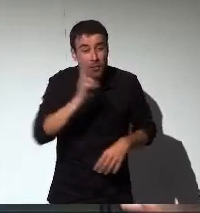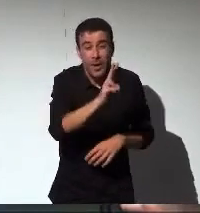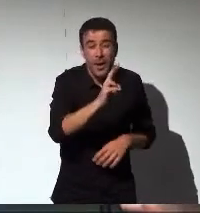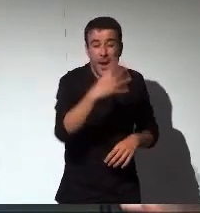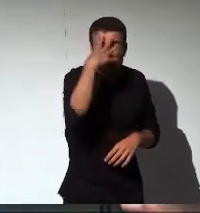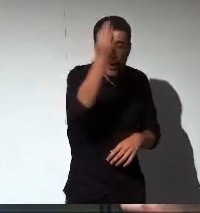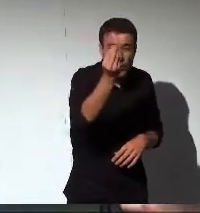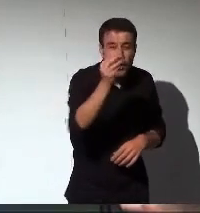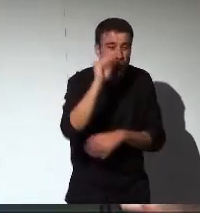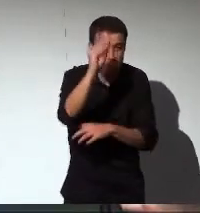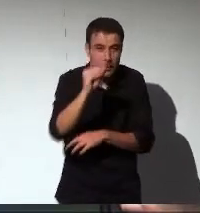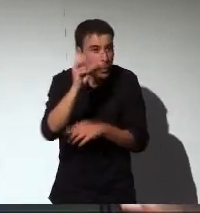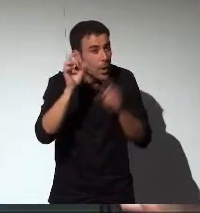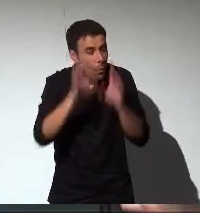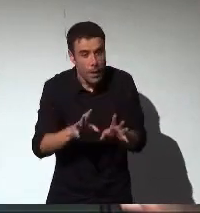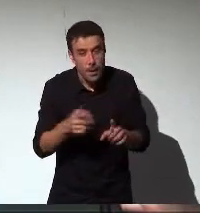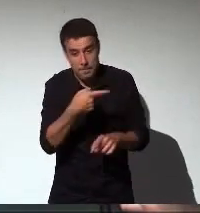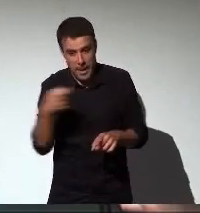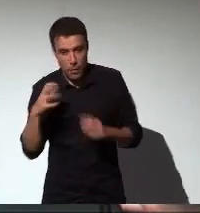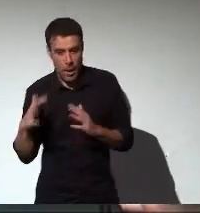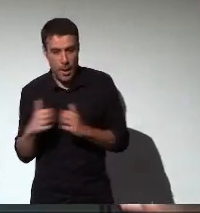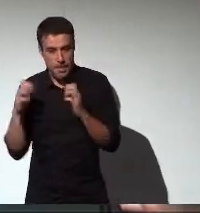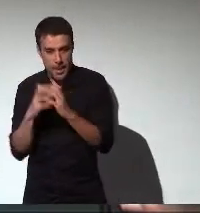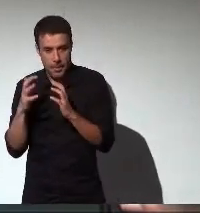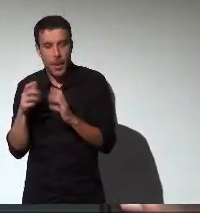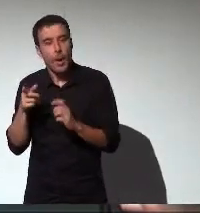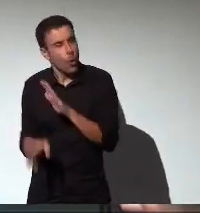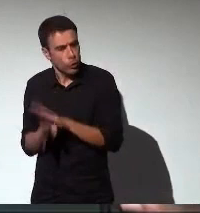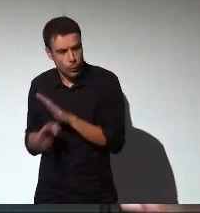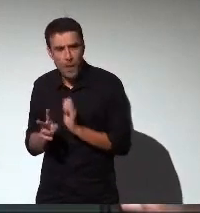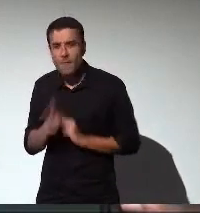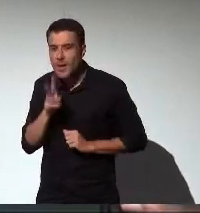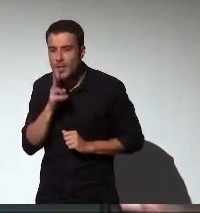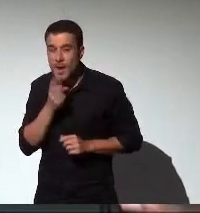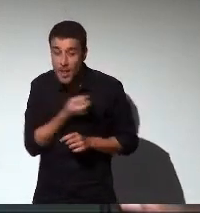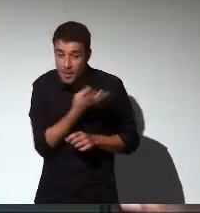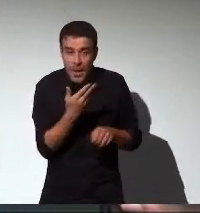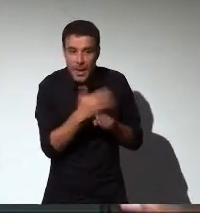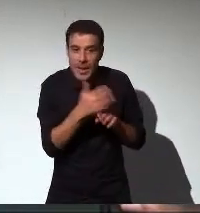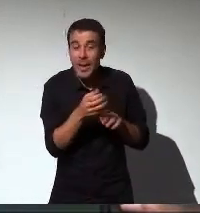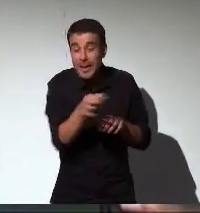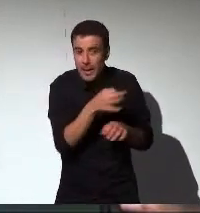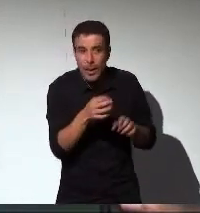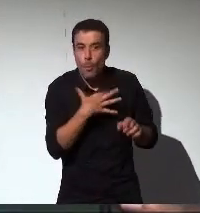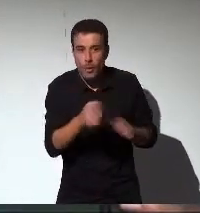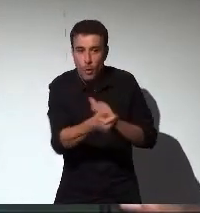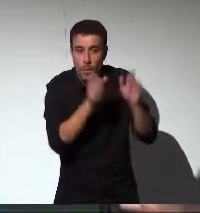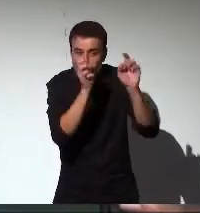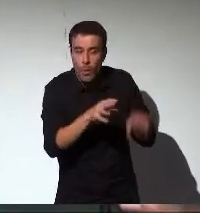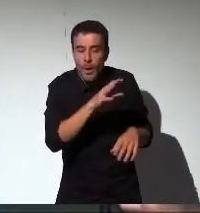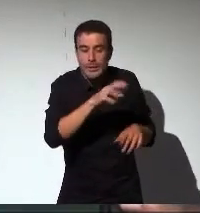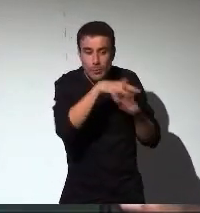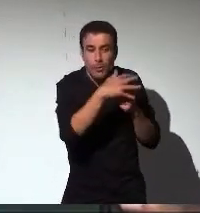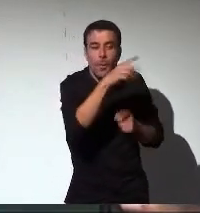Fuerteventura, menos la isla de La Palma, que seguirá siendo la isla verde. Hemos podido determinar